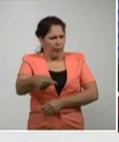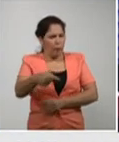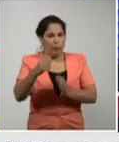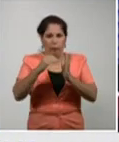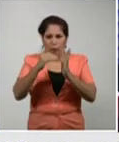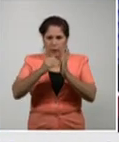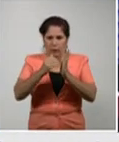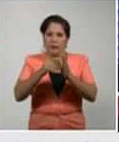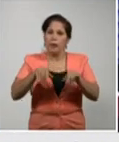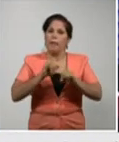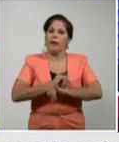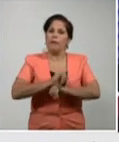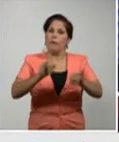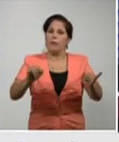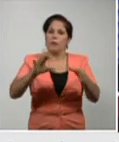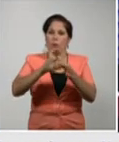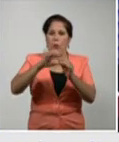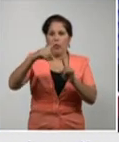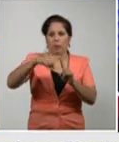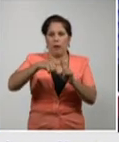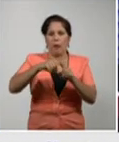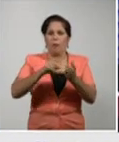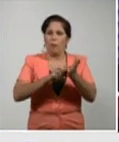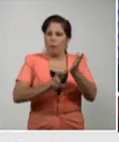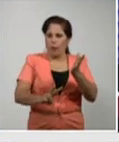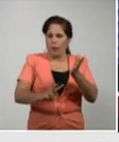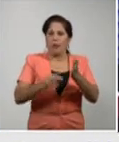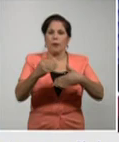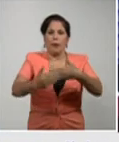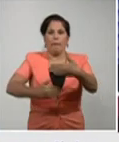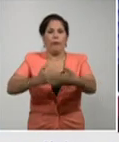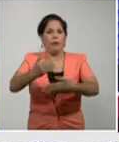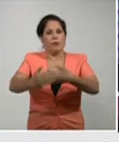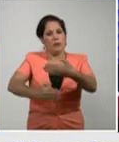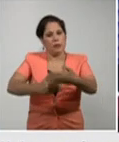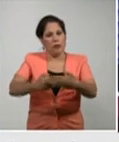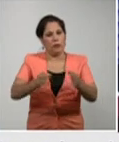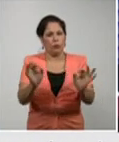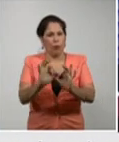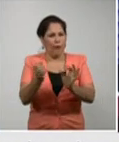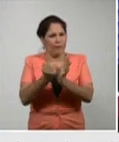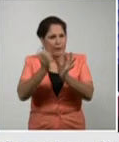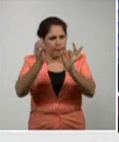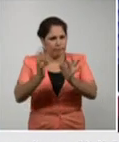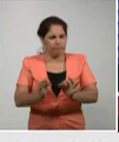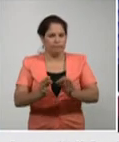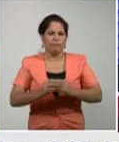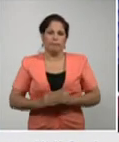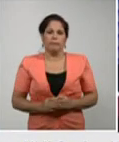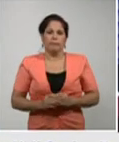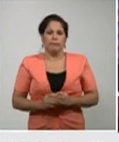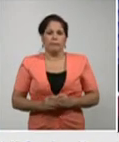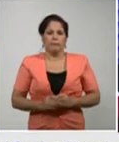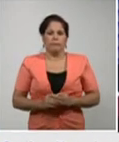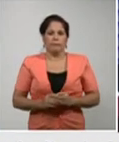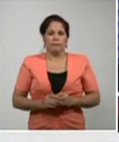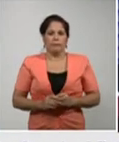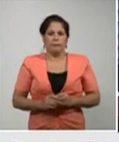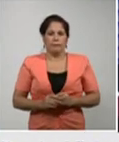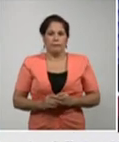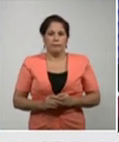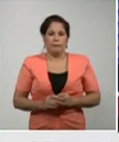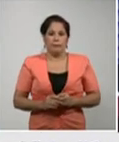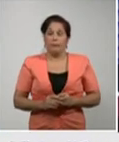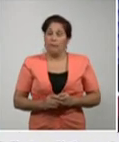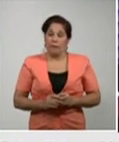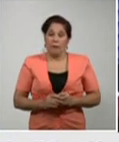tendrá la información más actualizada sobre cómo ha marchado, cómo ha cerrado la estadística en este territorio, el